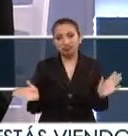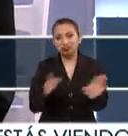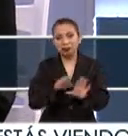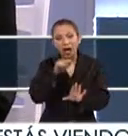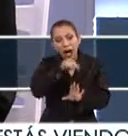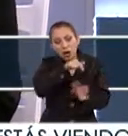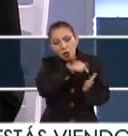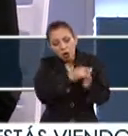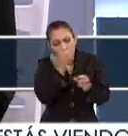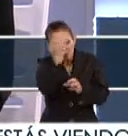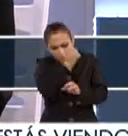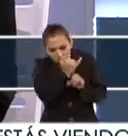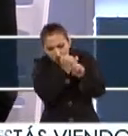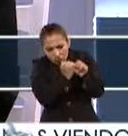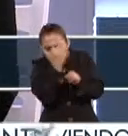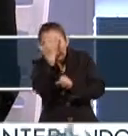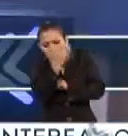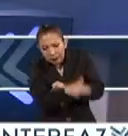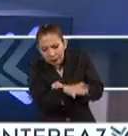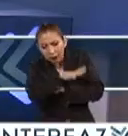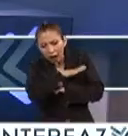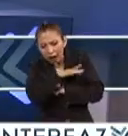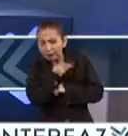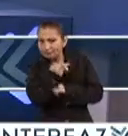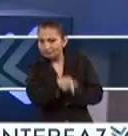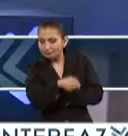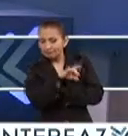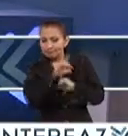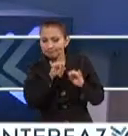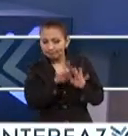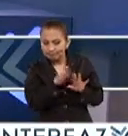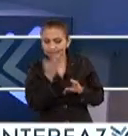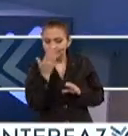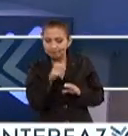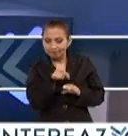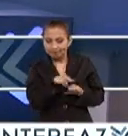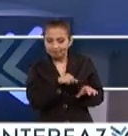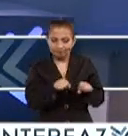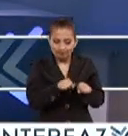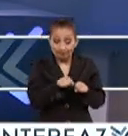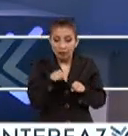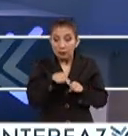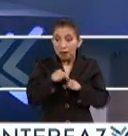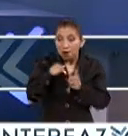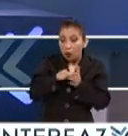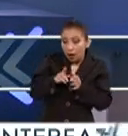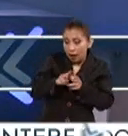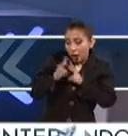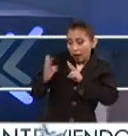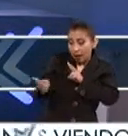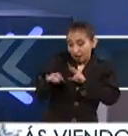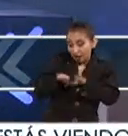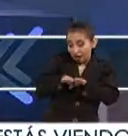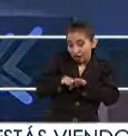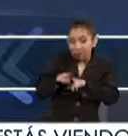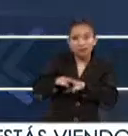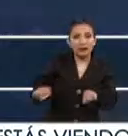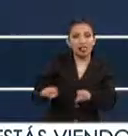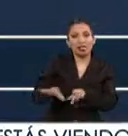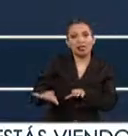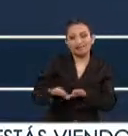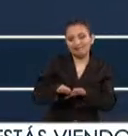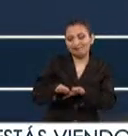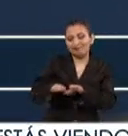zonas muy estudiadas y que entendemos relativamente bien, razonablemente bien, pues la zona vecina se comporta